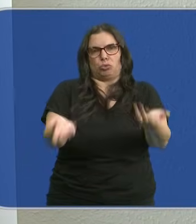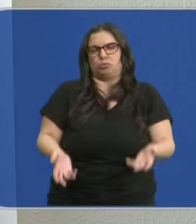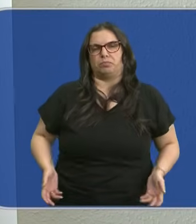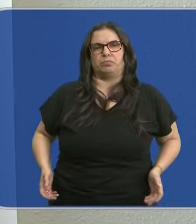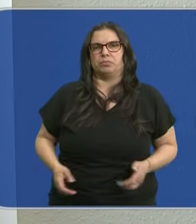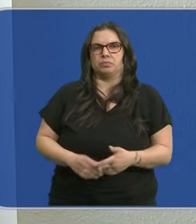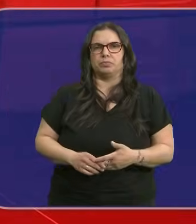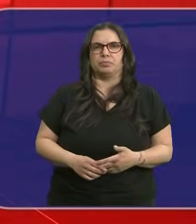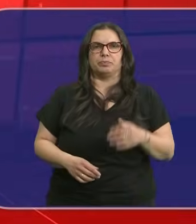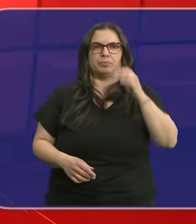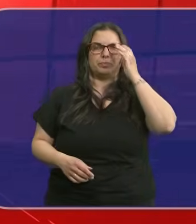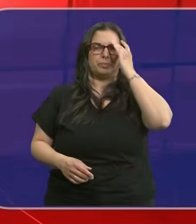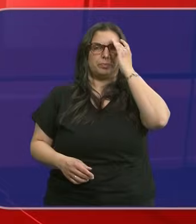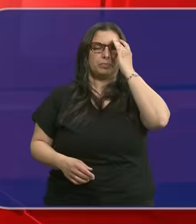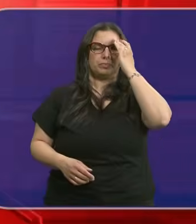tarde.